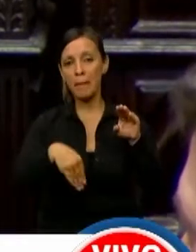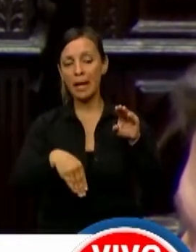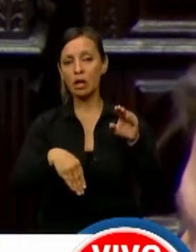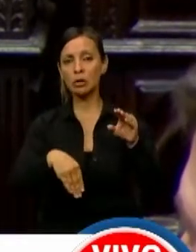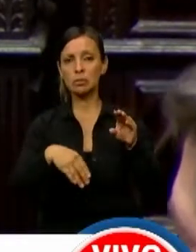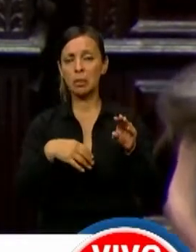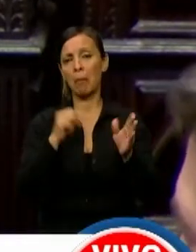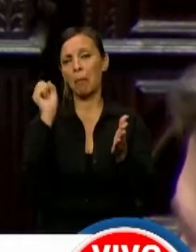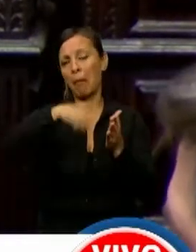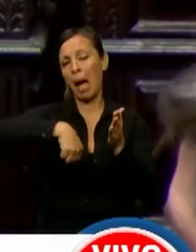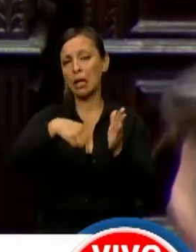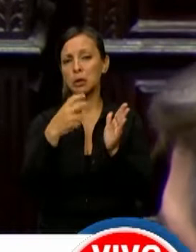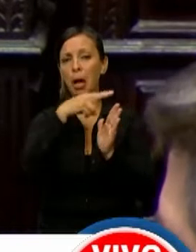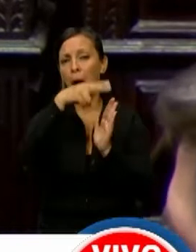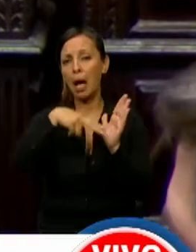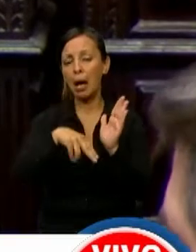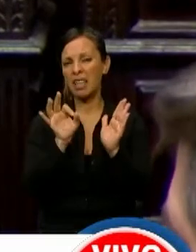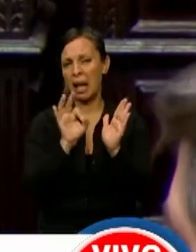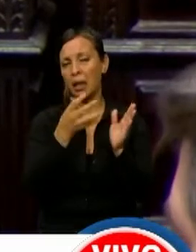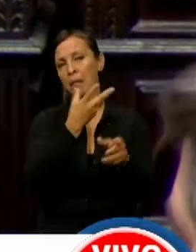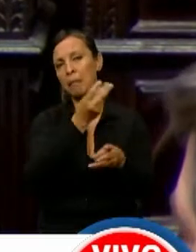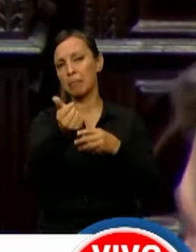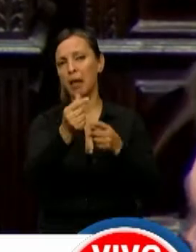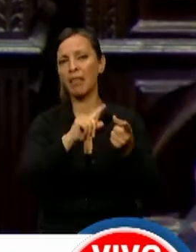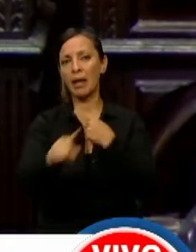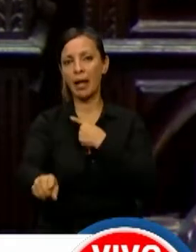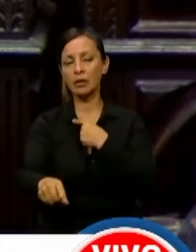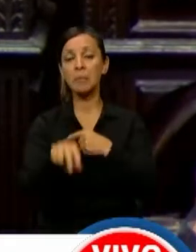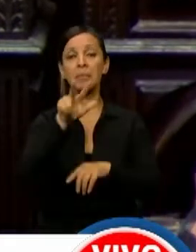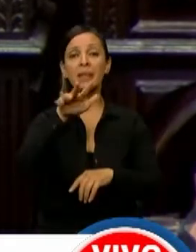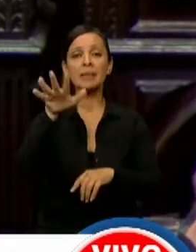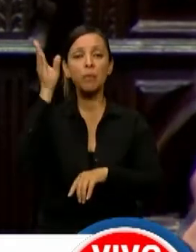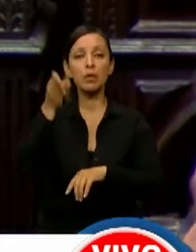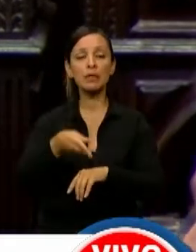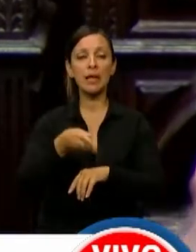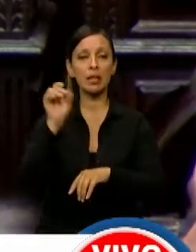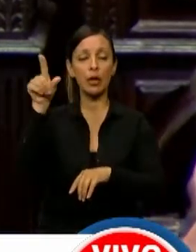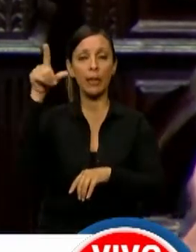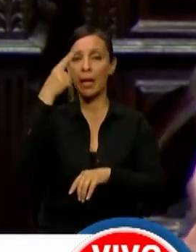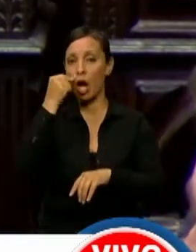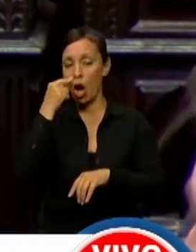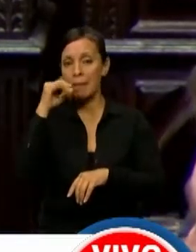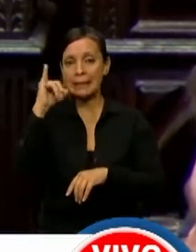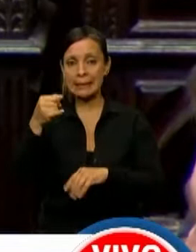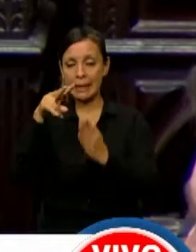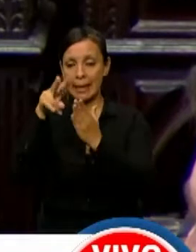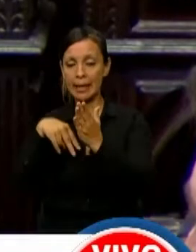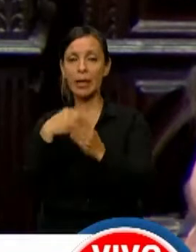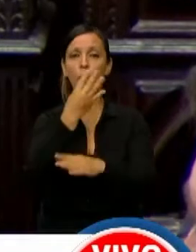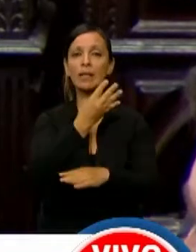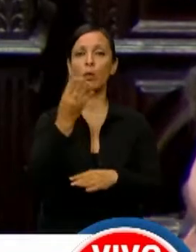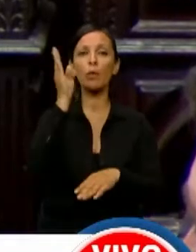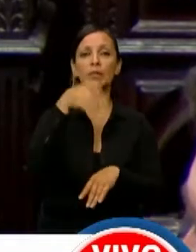las etiquetas de los alimentos. Solo lo hacen el 35% de los hombres y el 44% de las